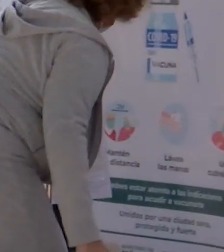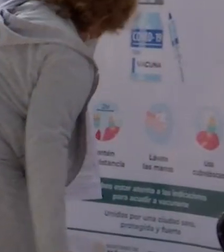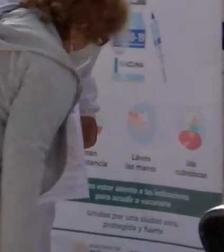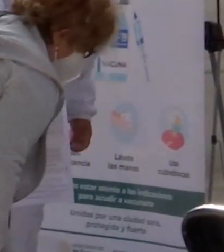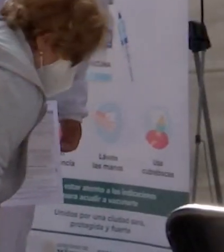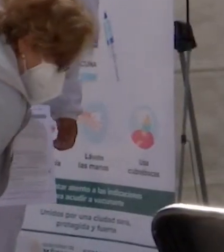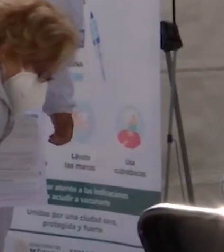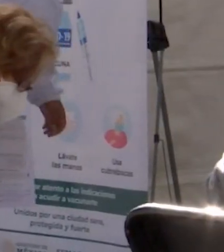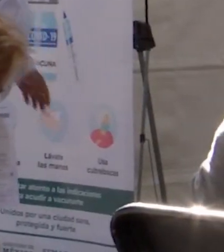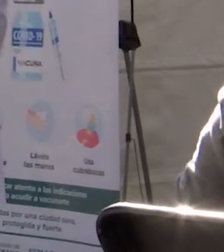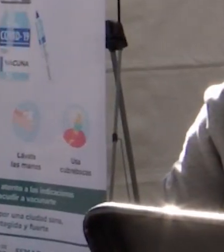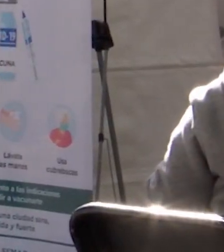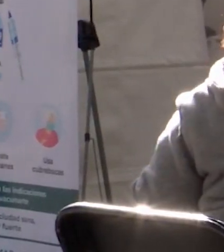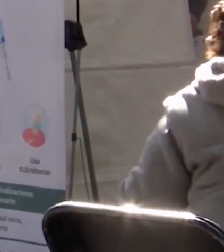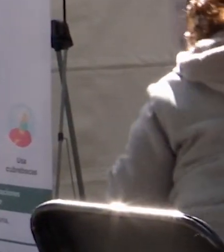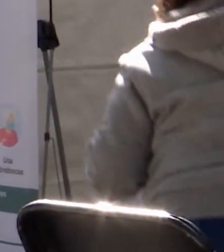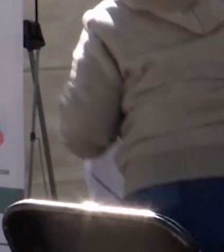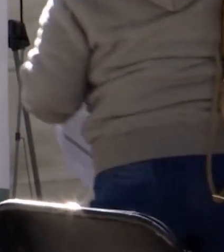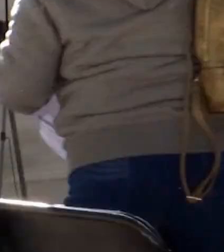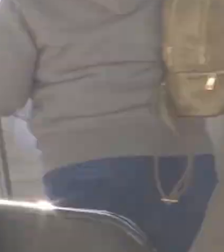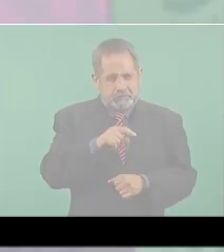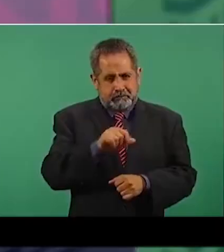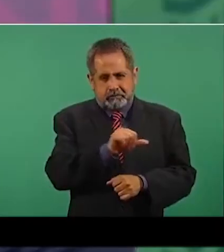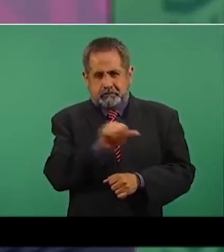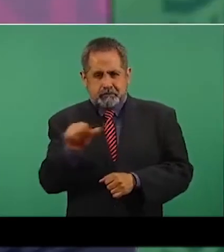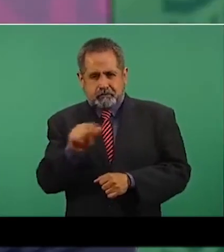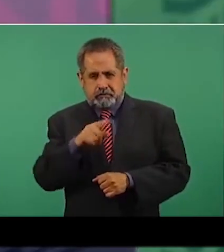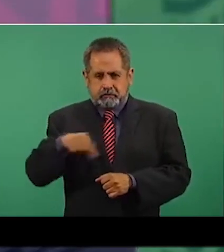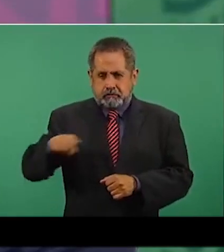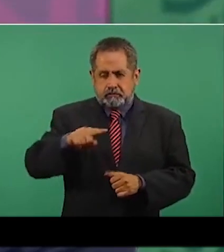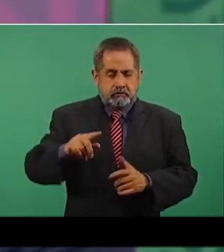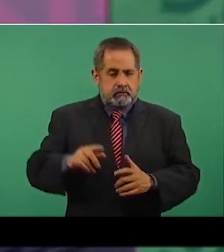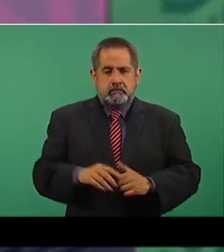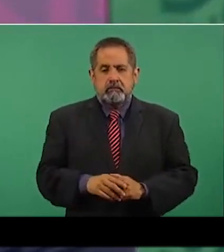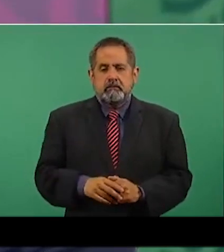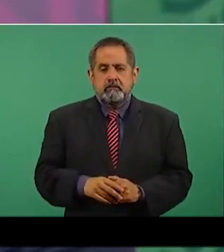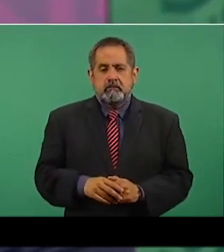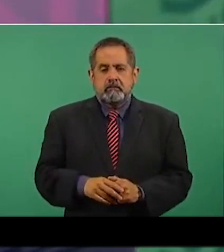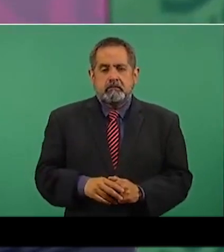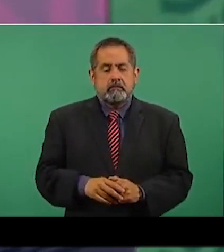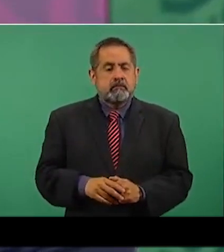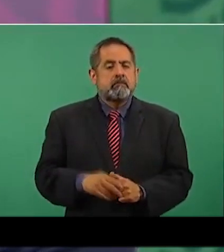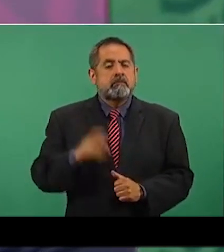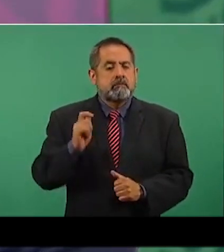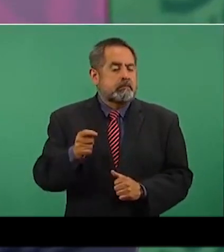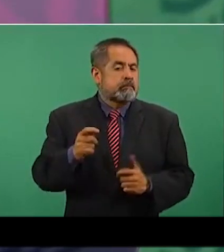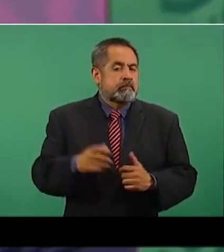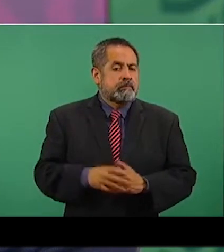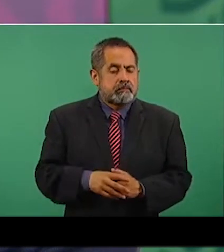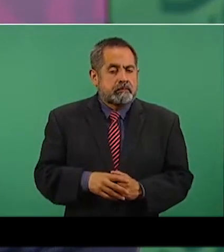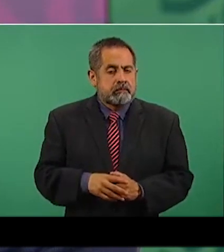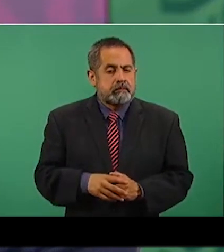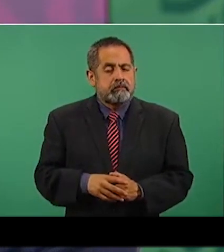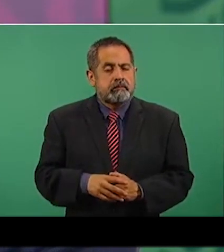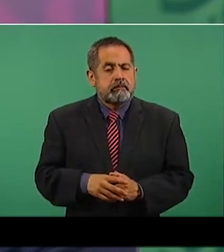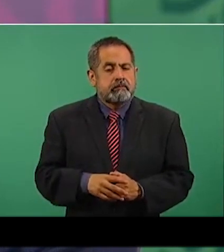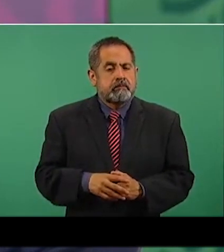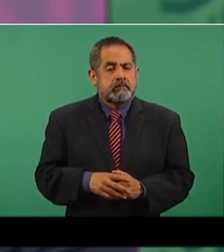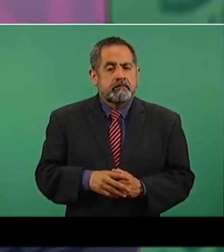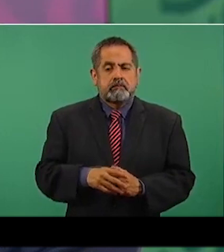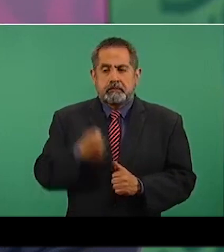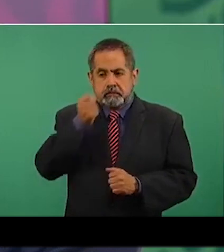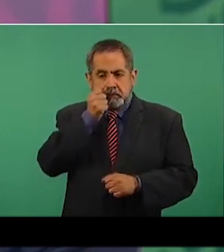participación de las secretarías de la Marina y la Defensa. Va a intervenir la